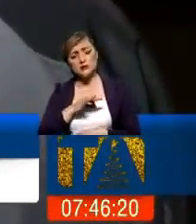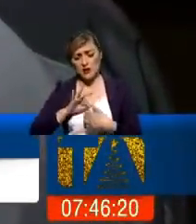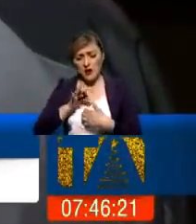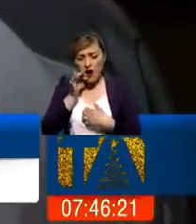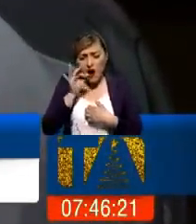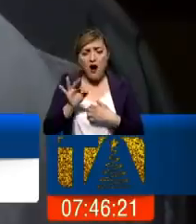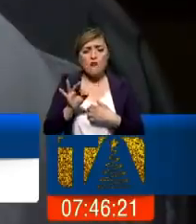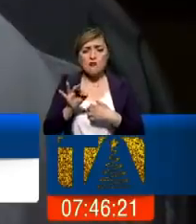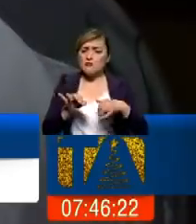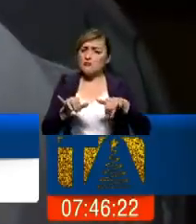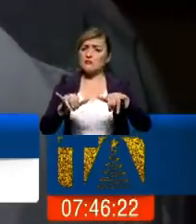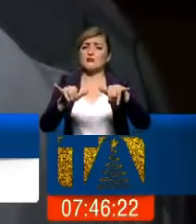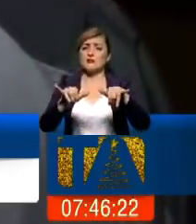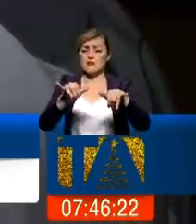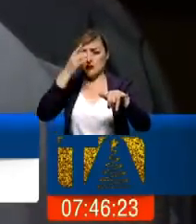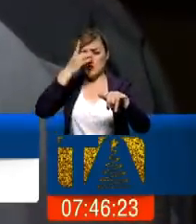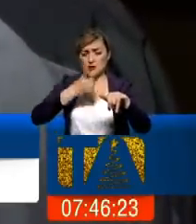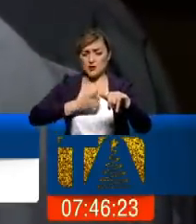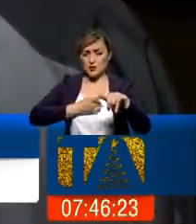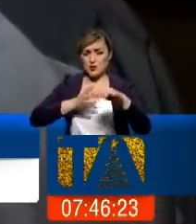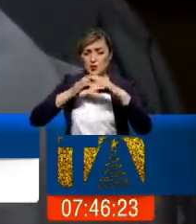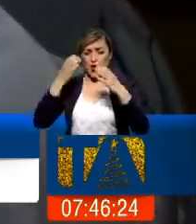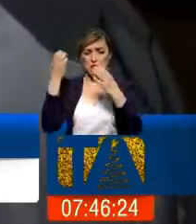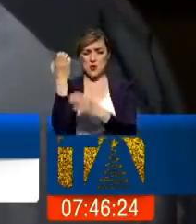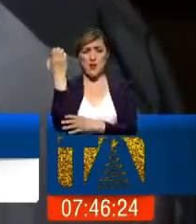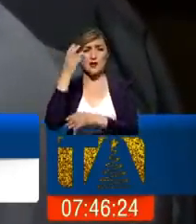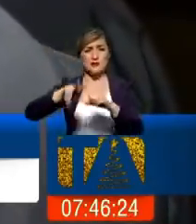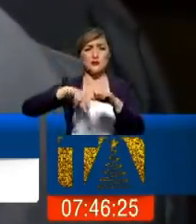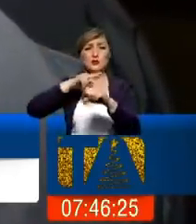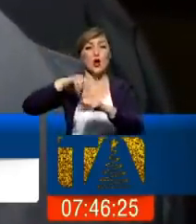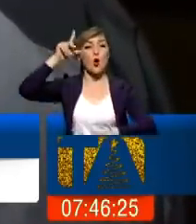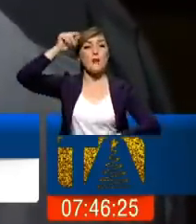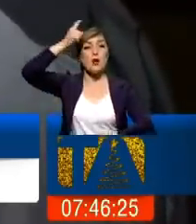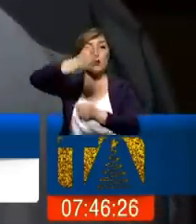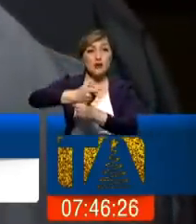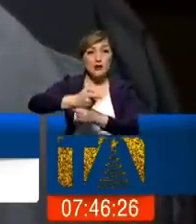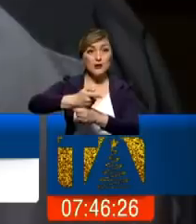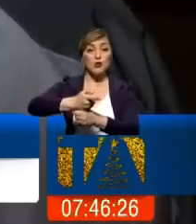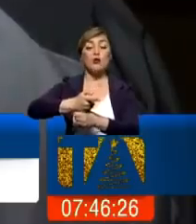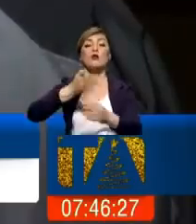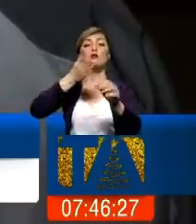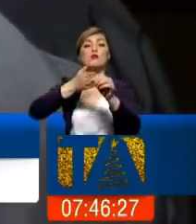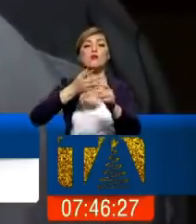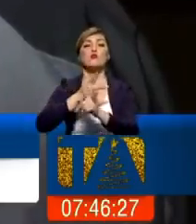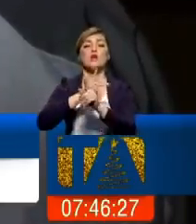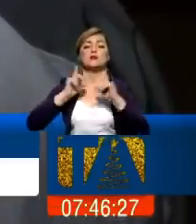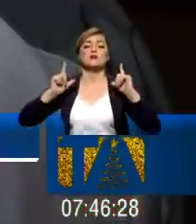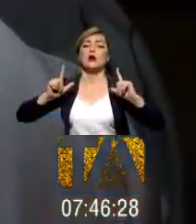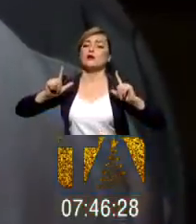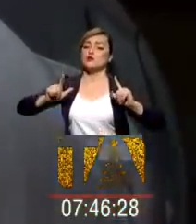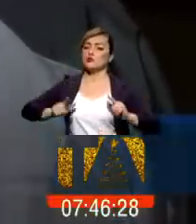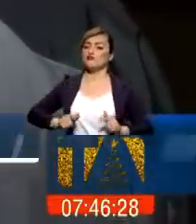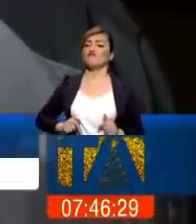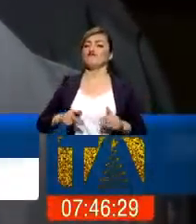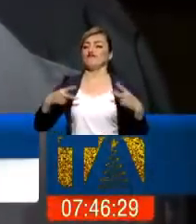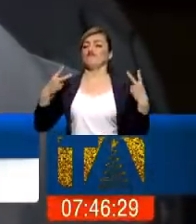que esta resolución del gobierno nacional es con esa finalidad de precautelar sobre todo la